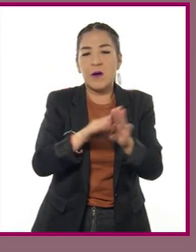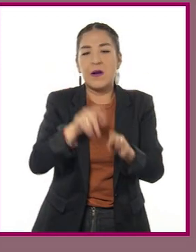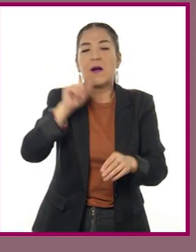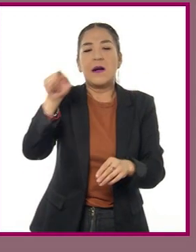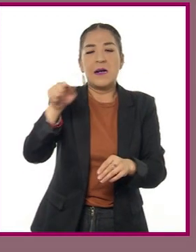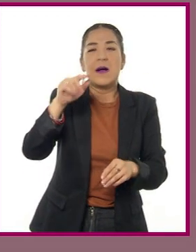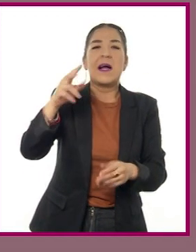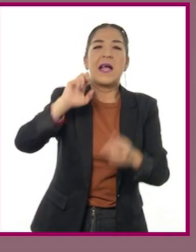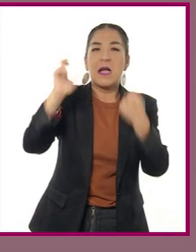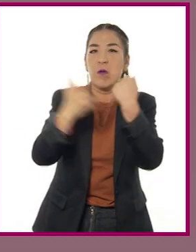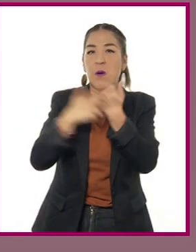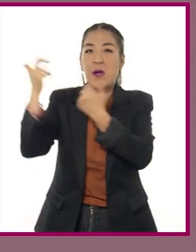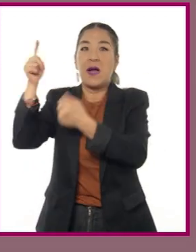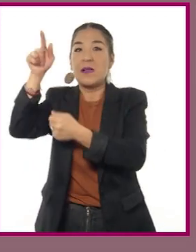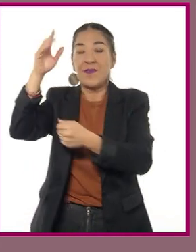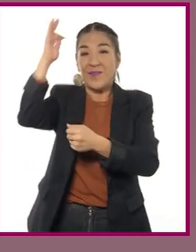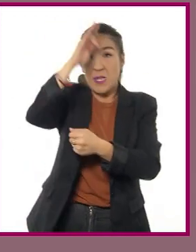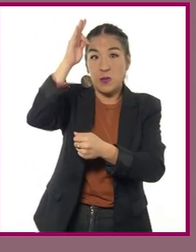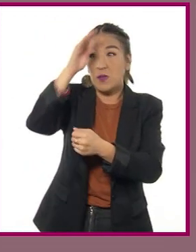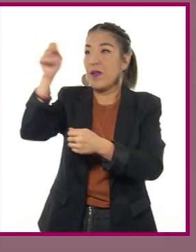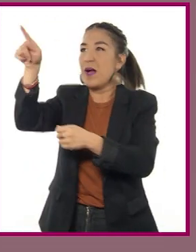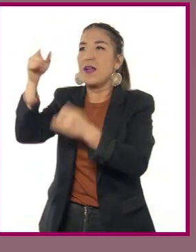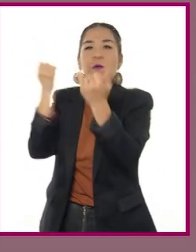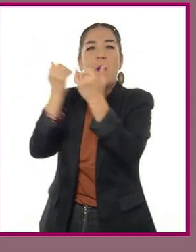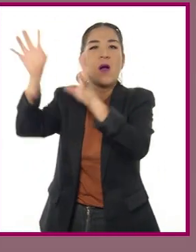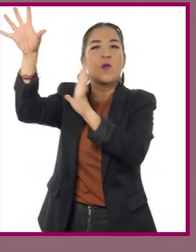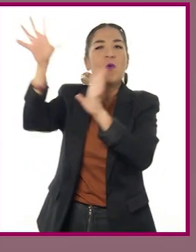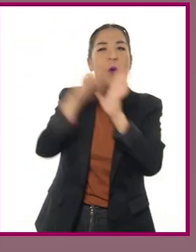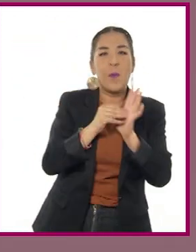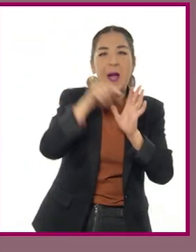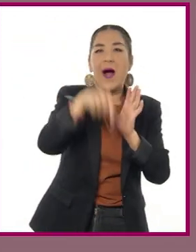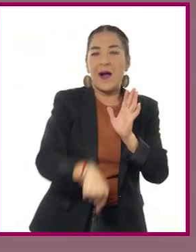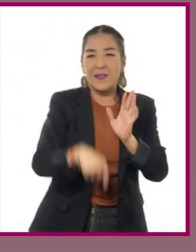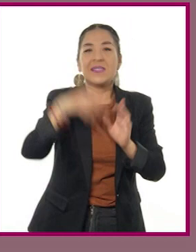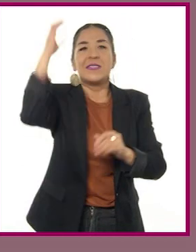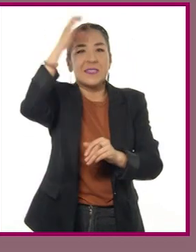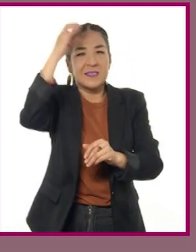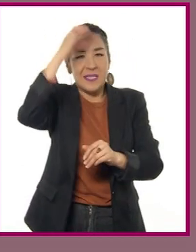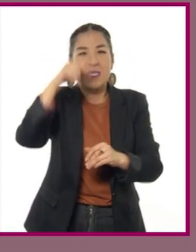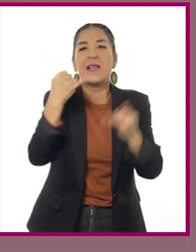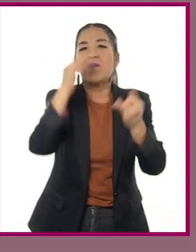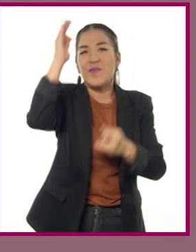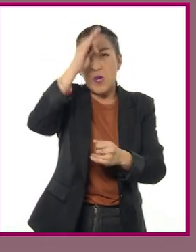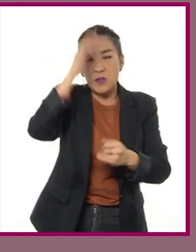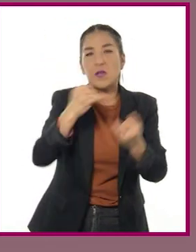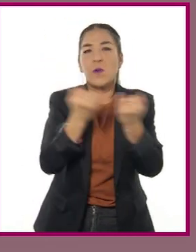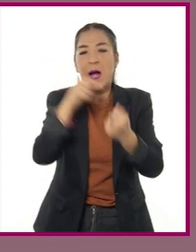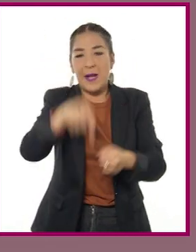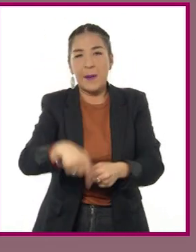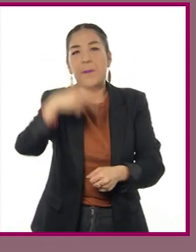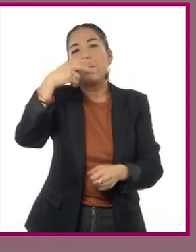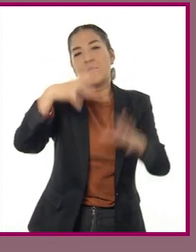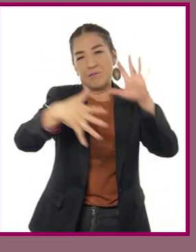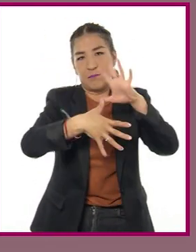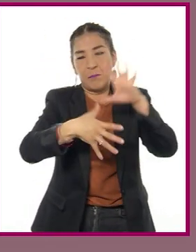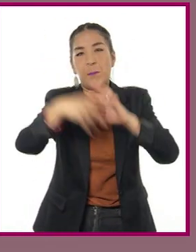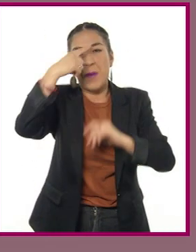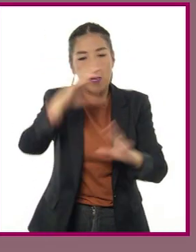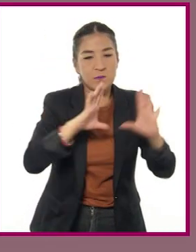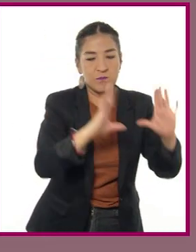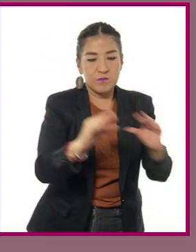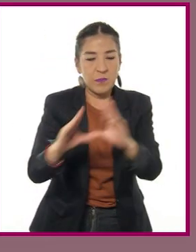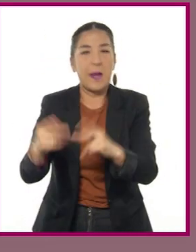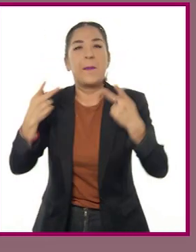manejaba en Europa en esa época y como parte de la filosofía dio un curso, incluso escribió un texto, la física speculatio, para que lo usaran